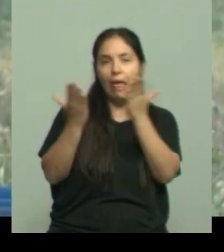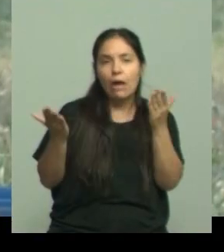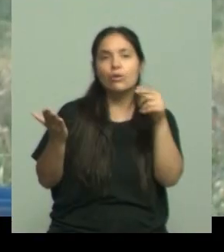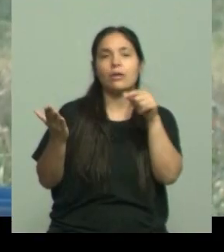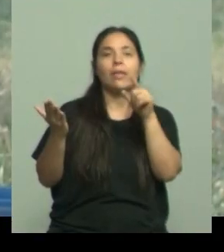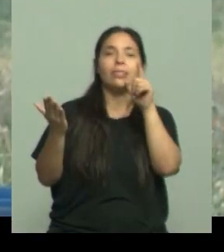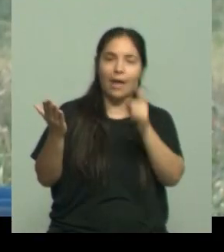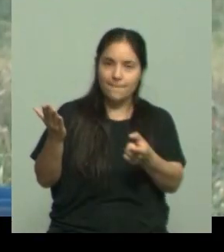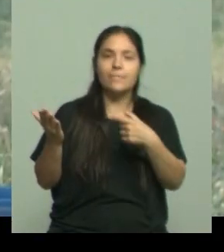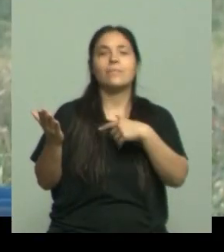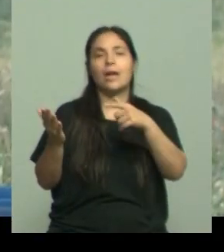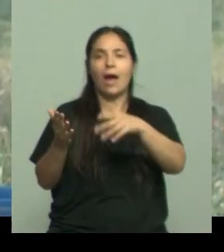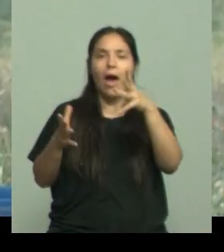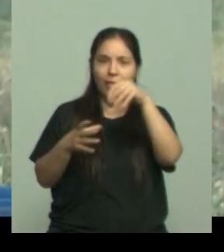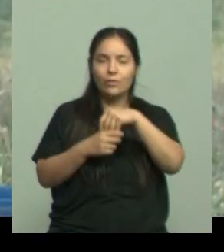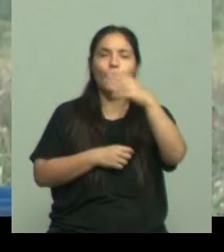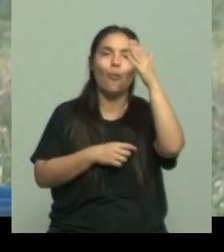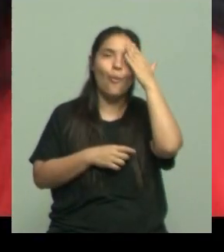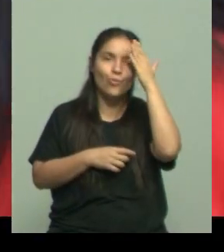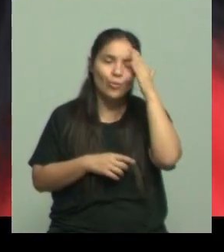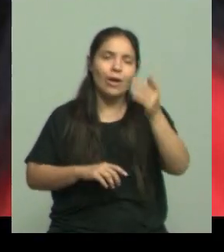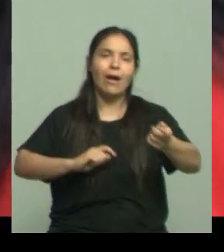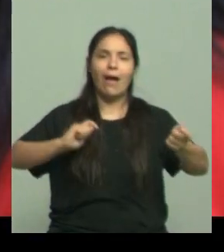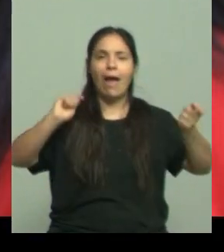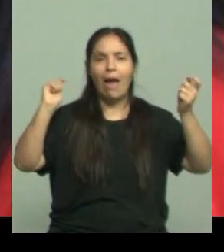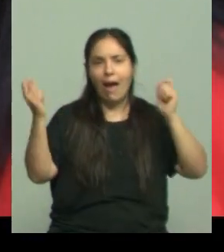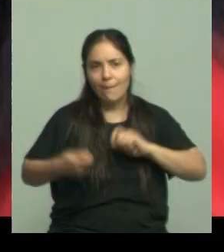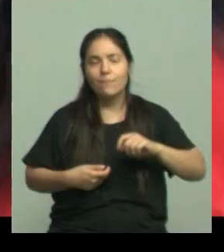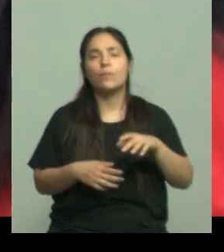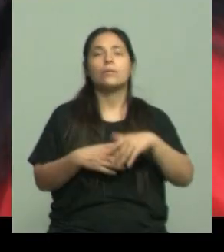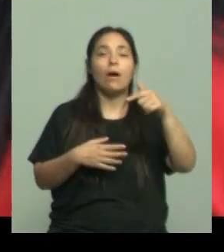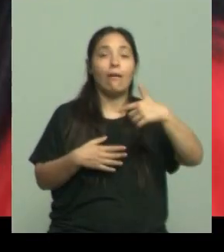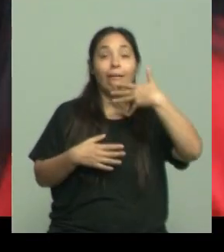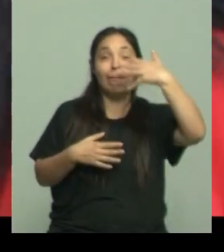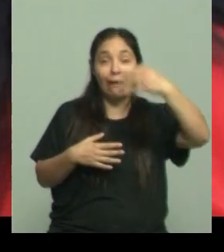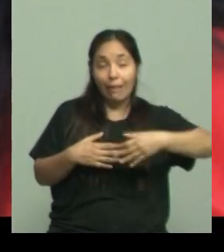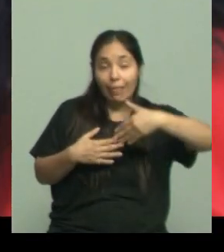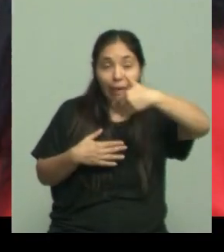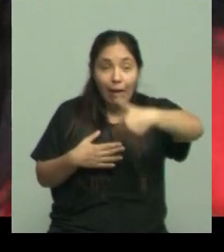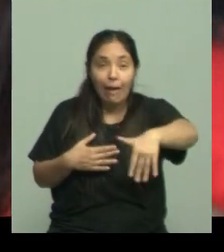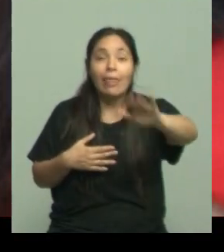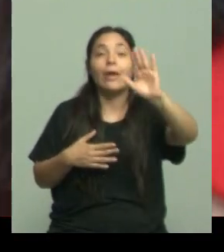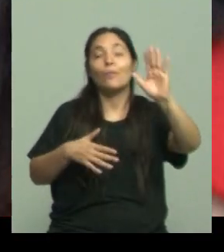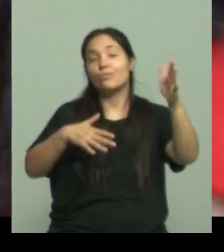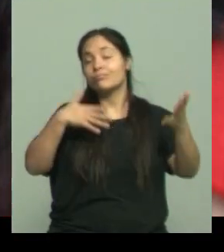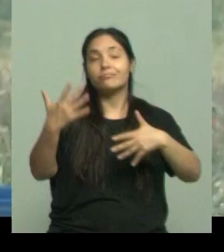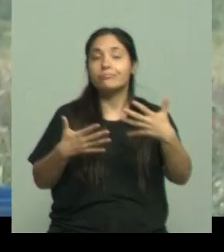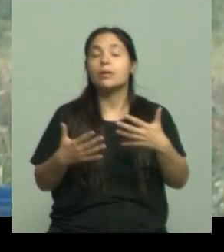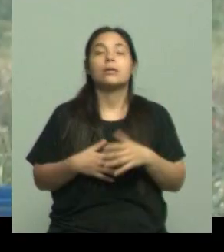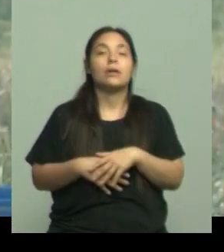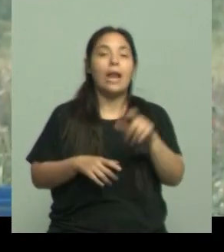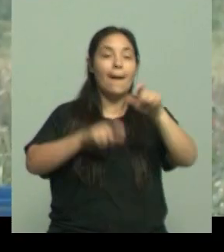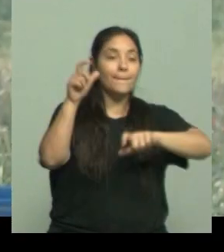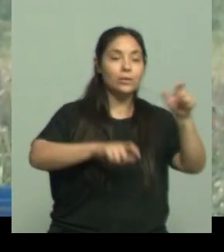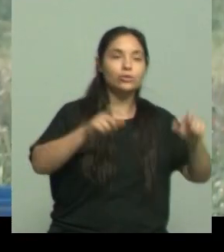en la guerra de cambio cultural, el tema de la posverdad, todo esto. ¿Cómo hace